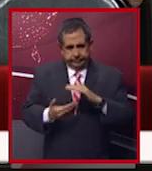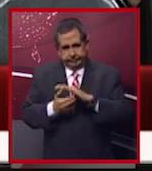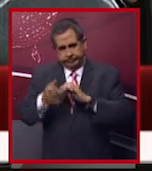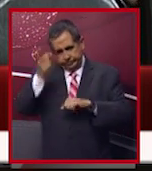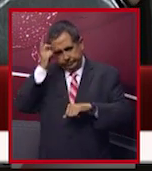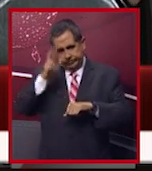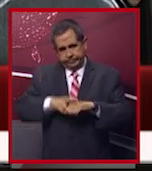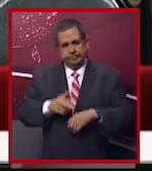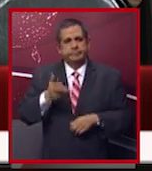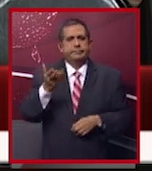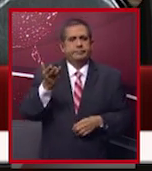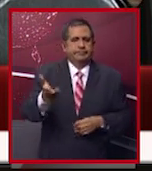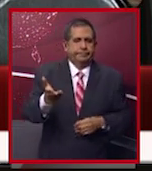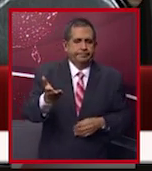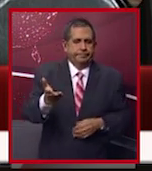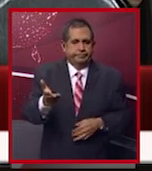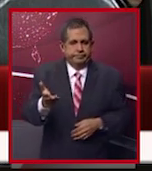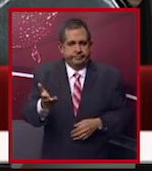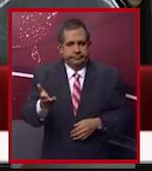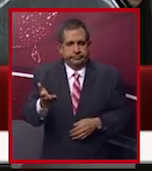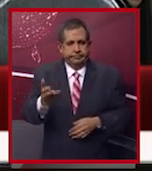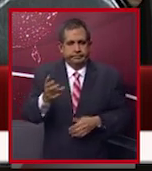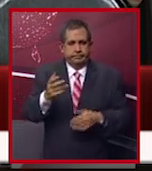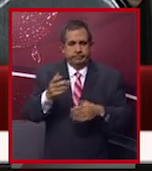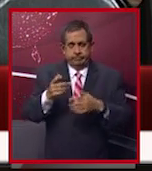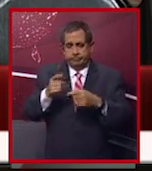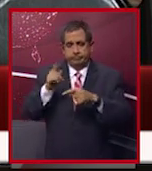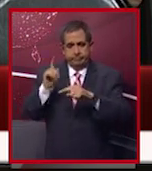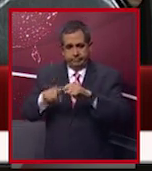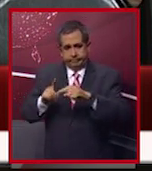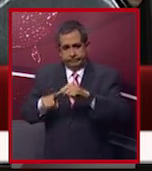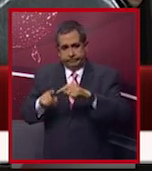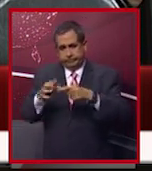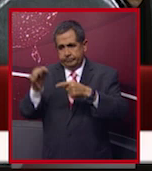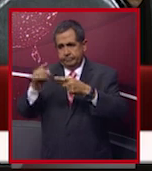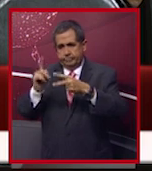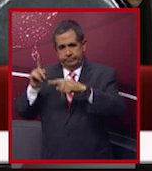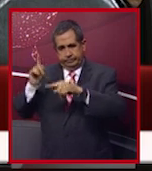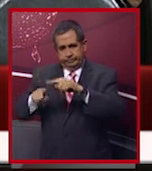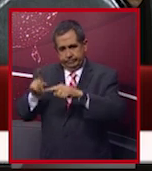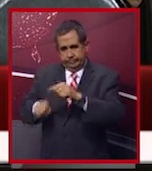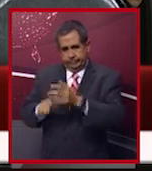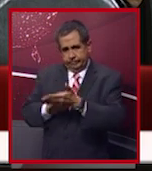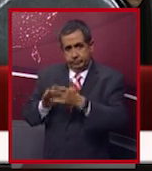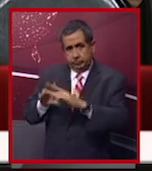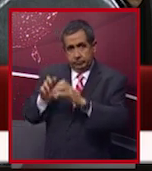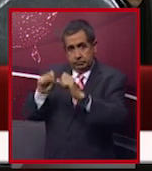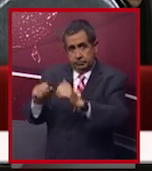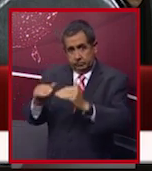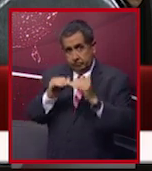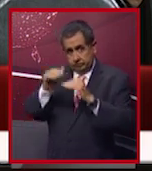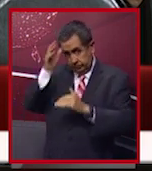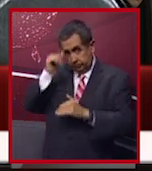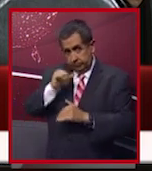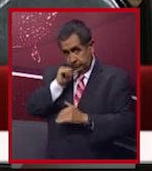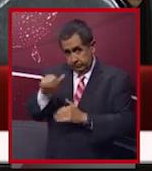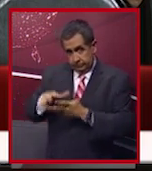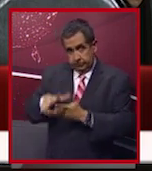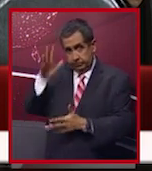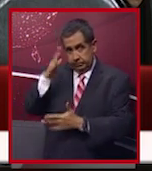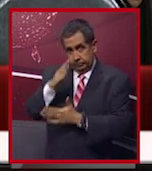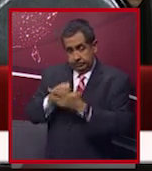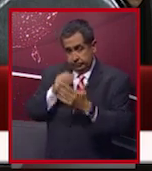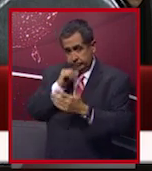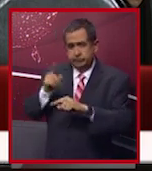mesa directiva que se rechacen los artículos que no alcanzaron la